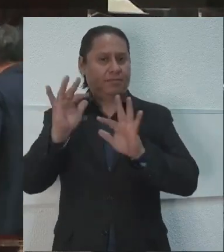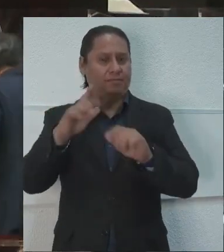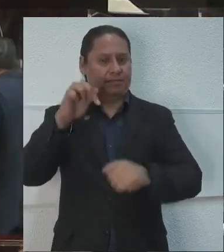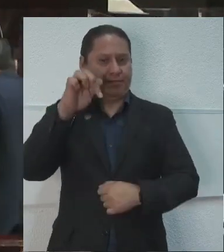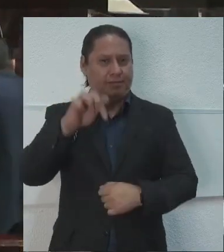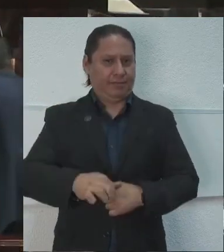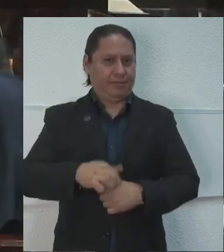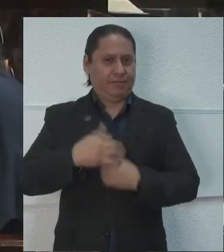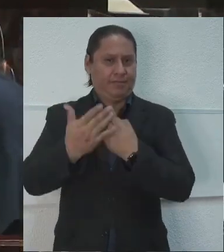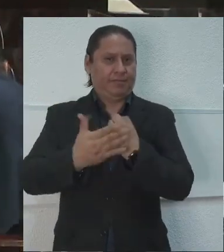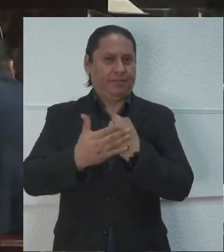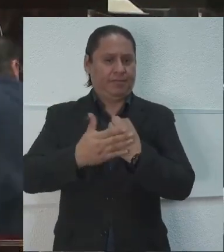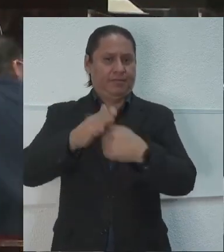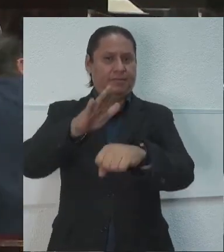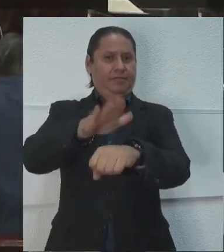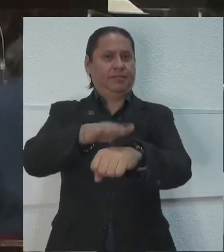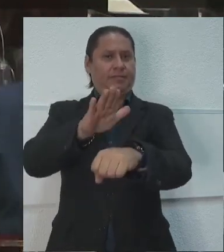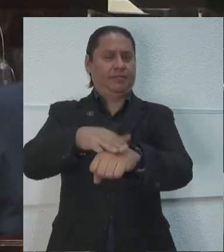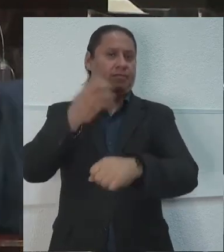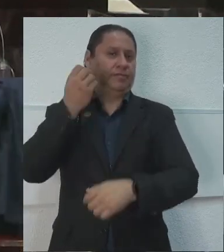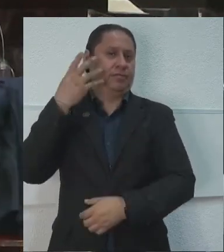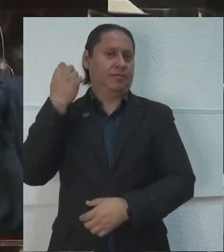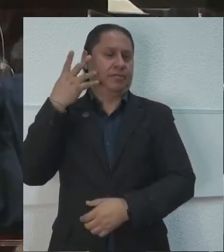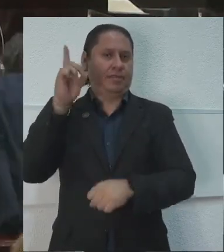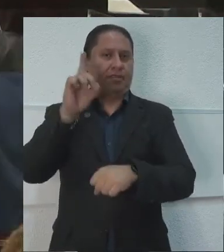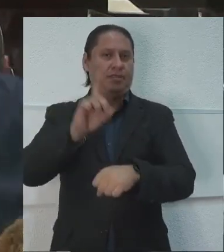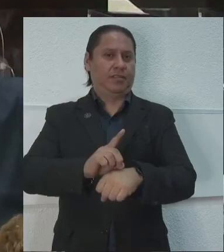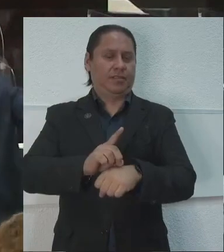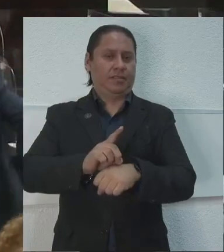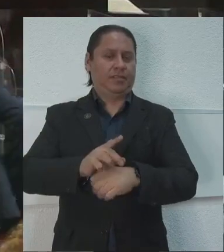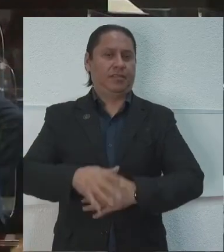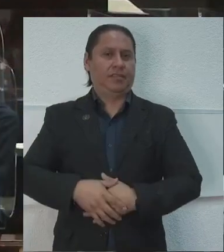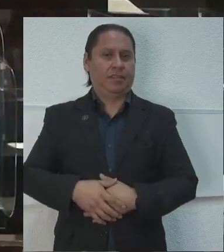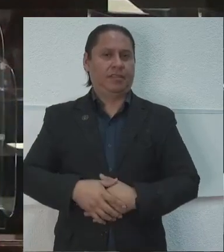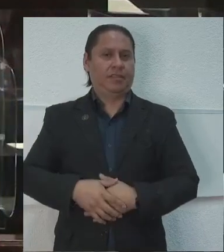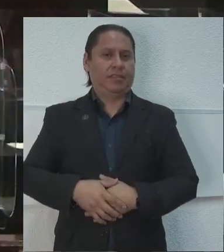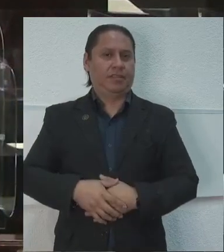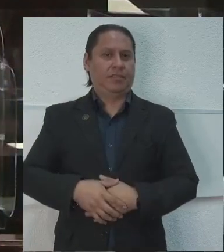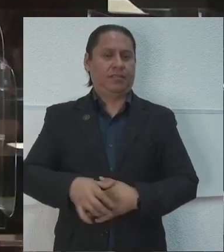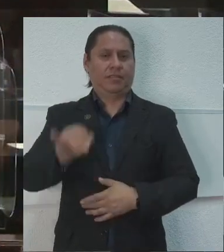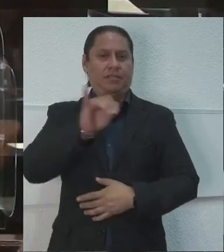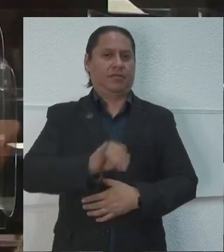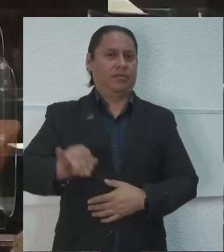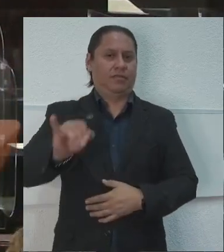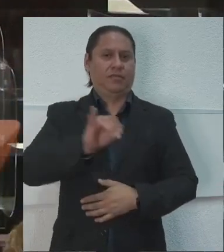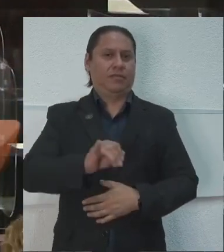y convocándolos para la próxima sesión ordinaria a celebrarse el día